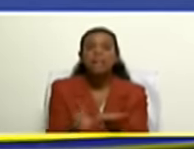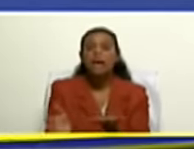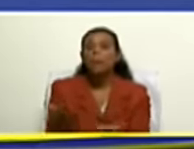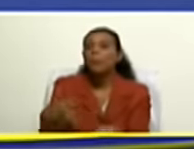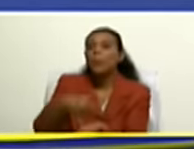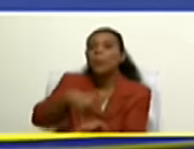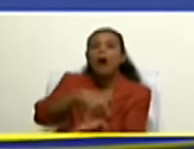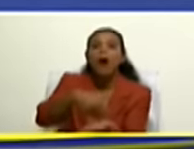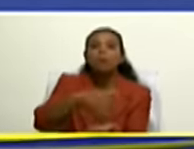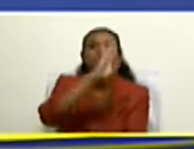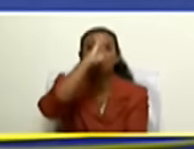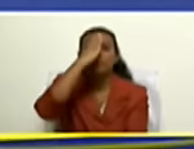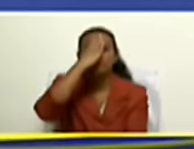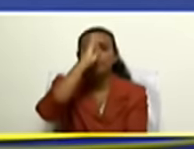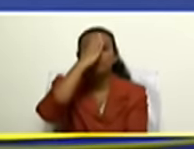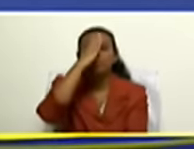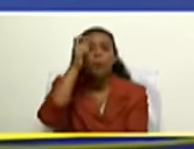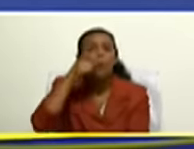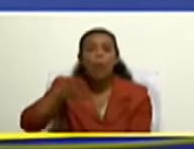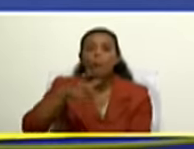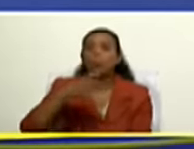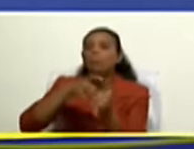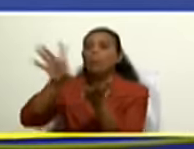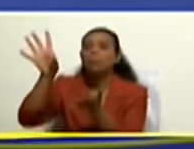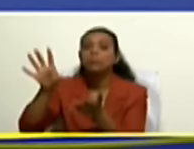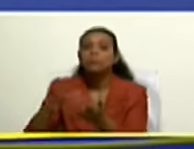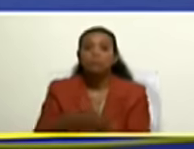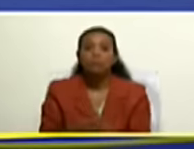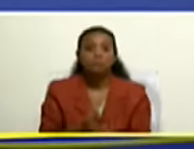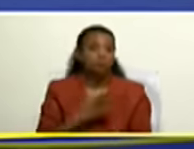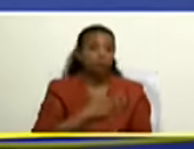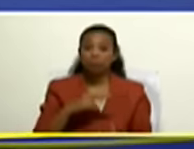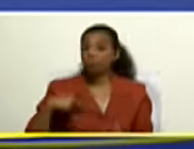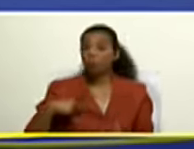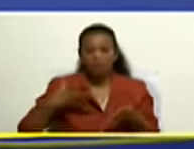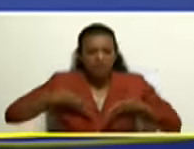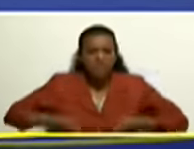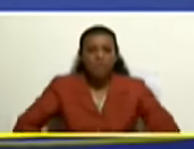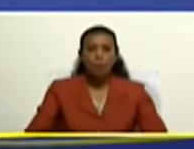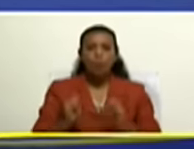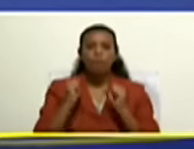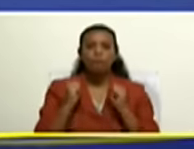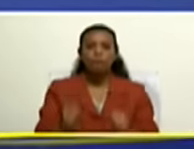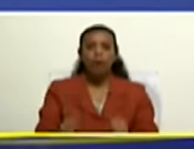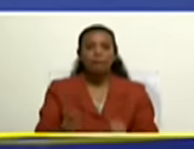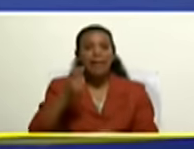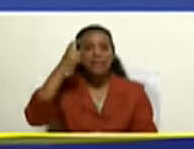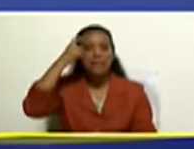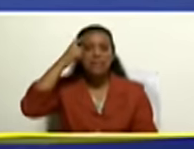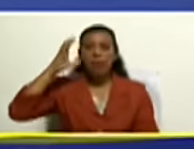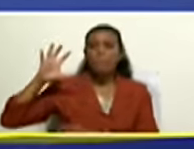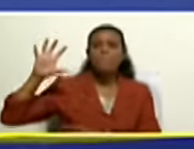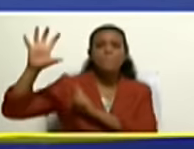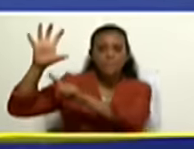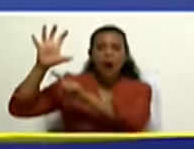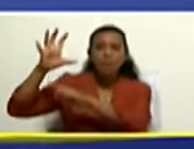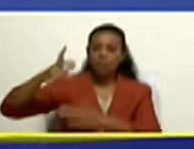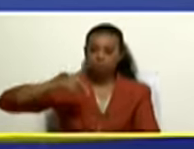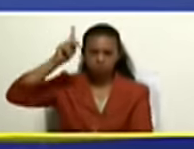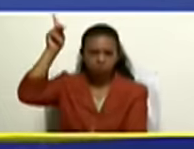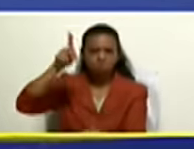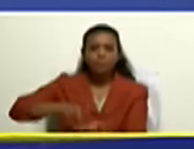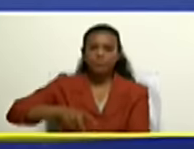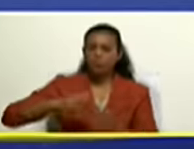por los pueblos. No, nosotros nacimos el día en que la patria dijo